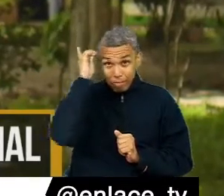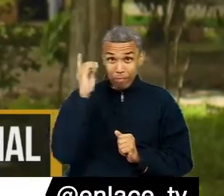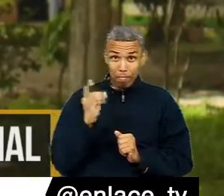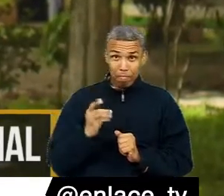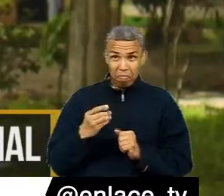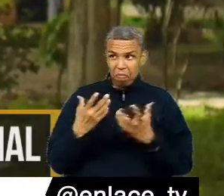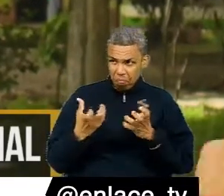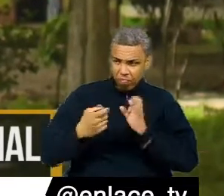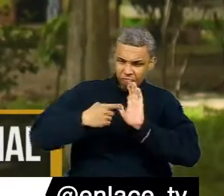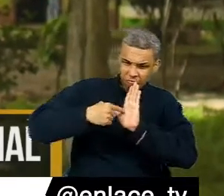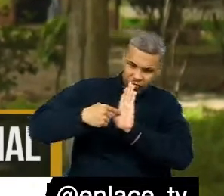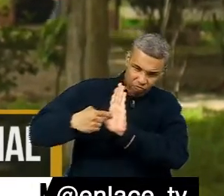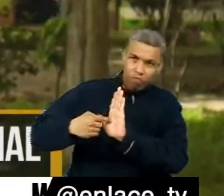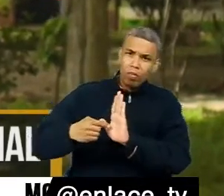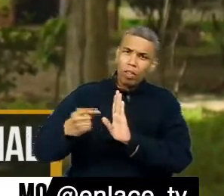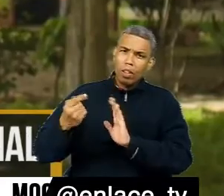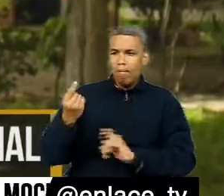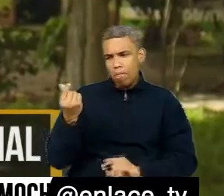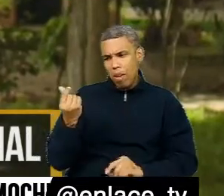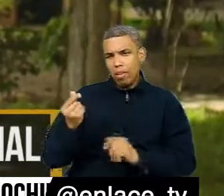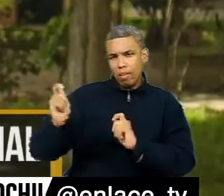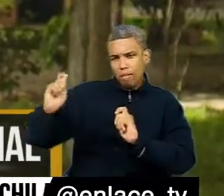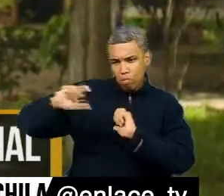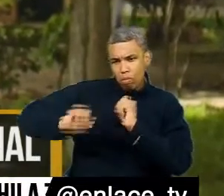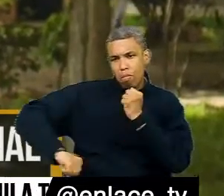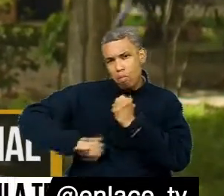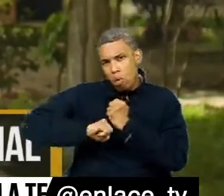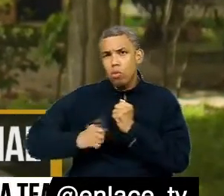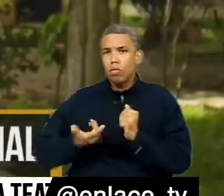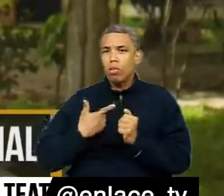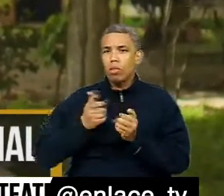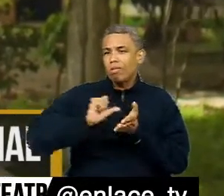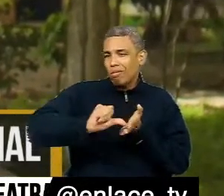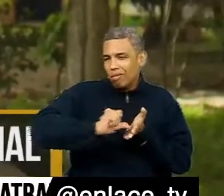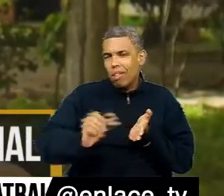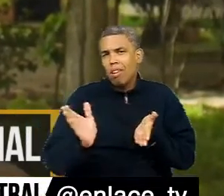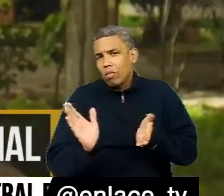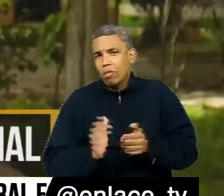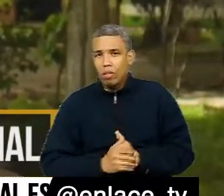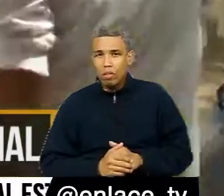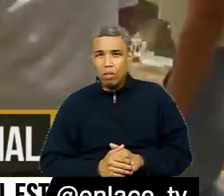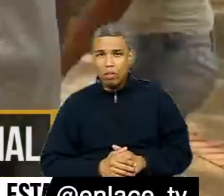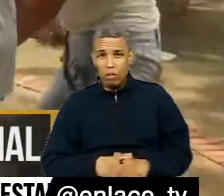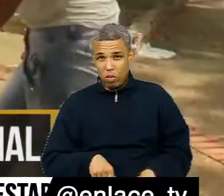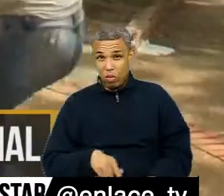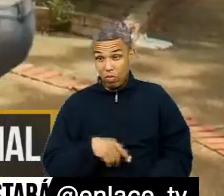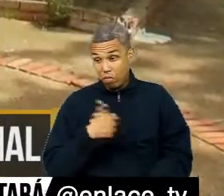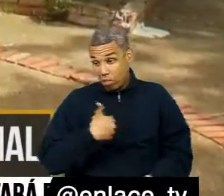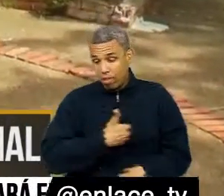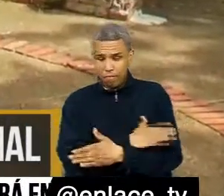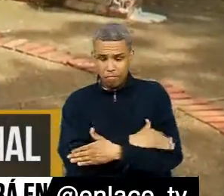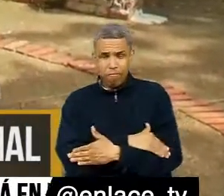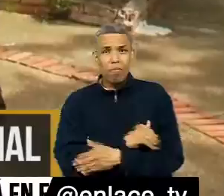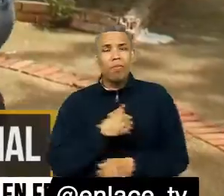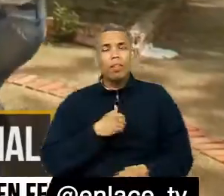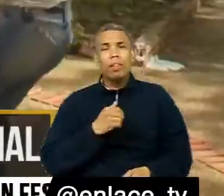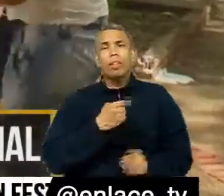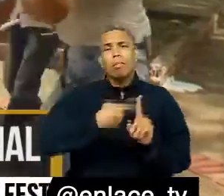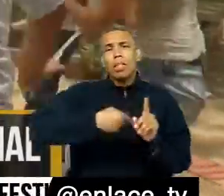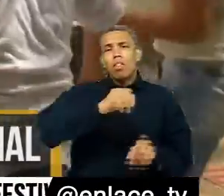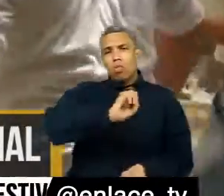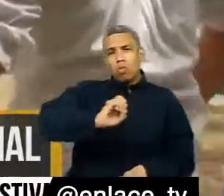proyecto, que nos apoye, que nosotros nos esforzamos no por un mal, sino por un bien. Del 24 al 28 de octubre